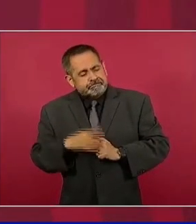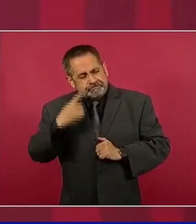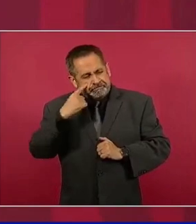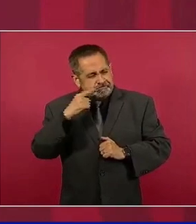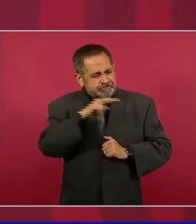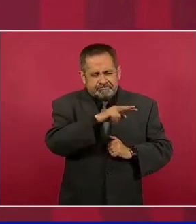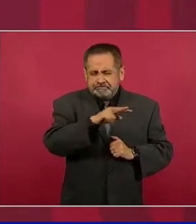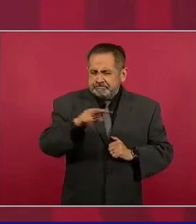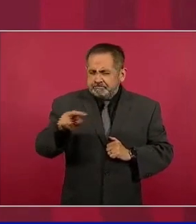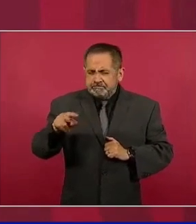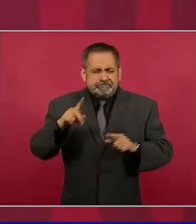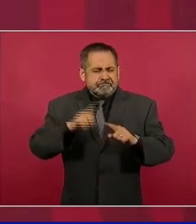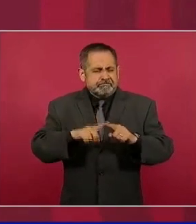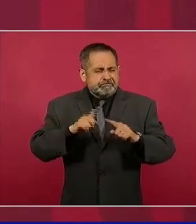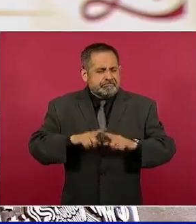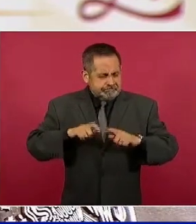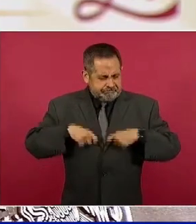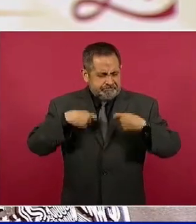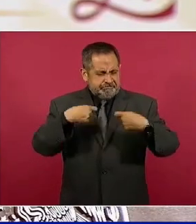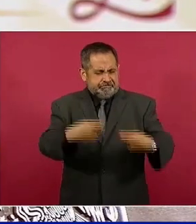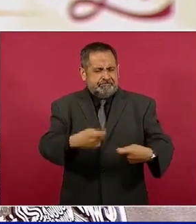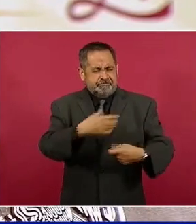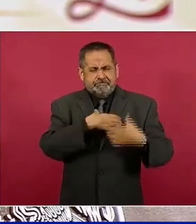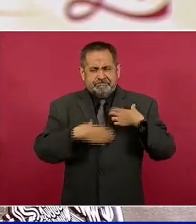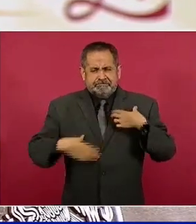ponía a su sucesor,